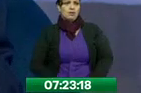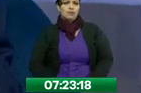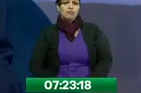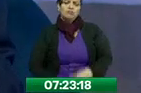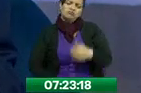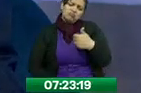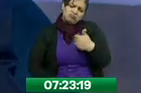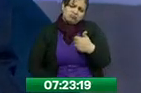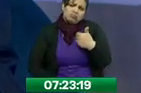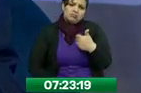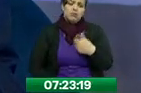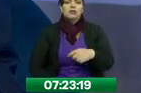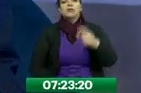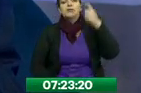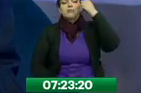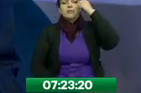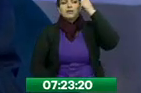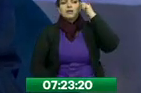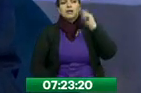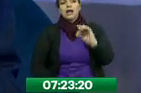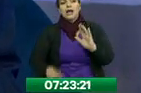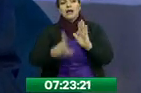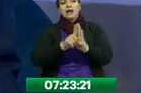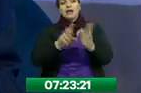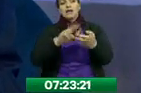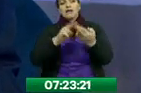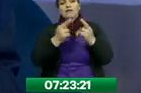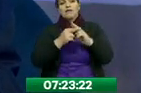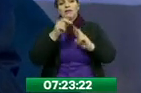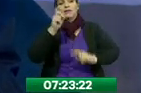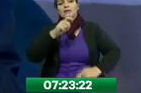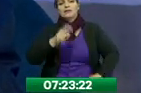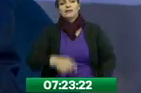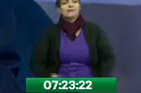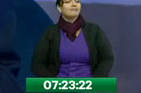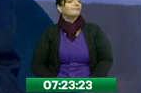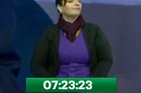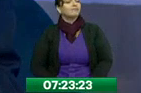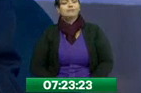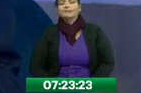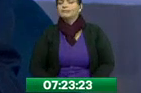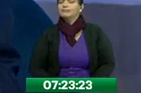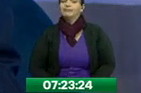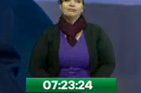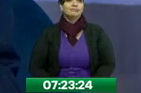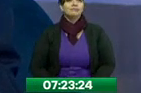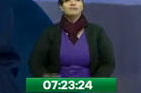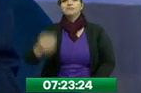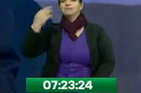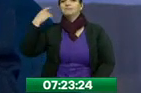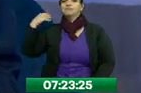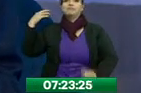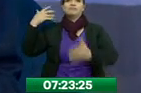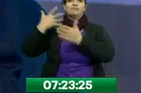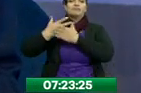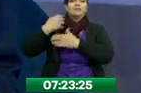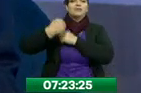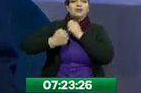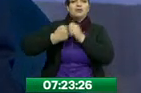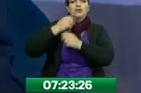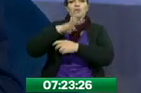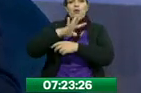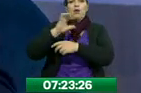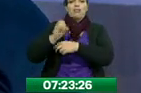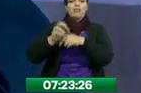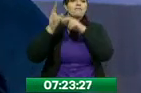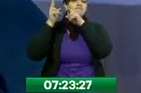reformando leyes. Yo vengo oyendo esto desde hace 40 años, y los niveles de inseguridad del Ecuador no han bajado, sino que se han incrementado. ¿Qué es lo